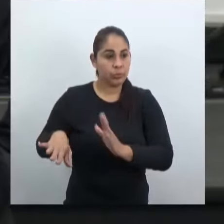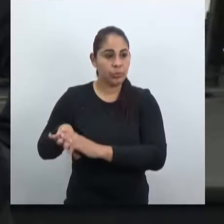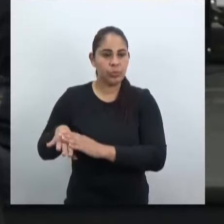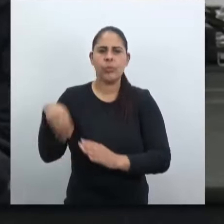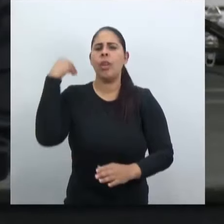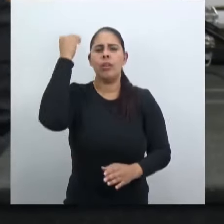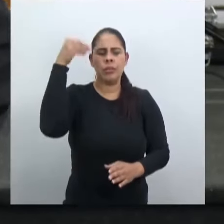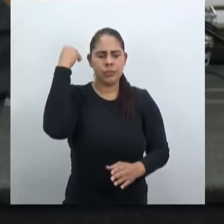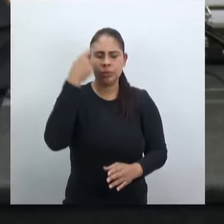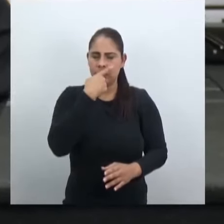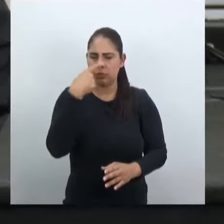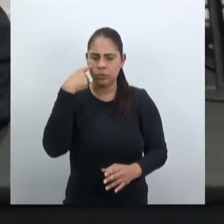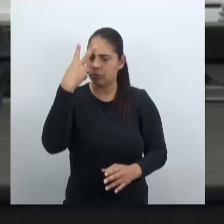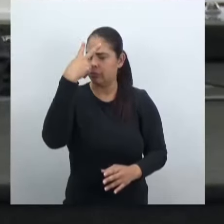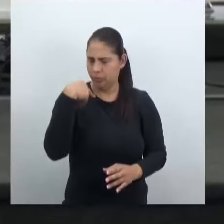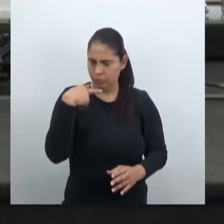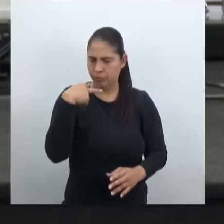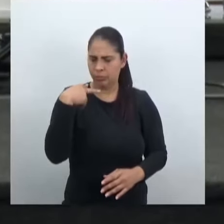Imaginaros que estáis ciegos.